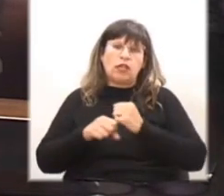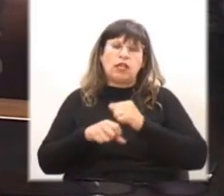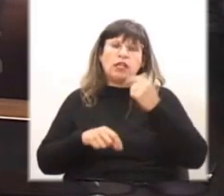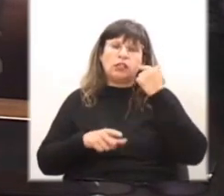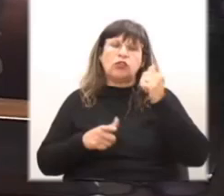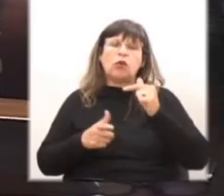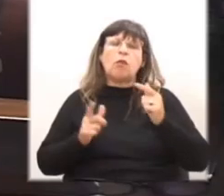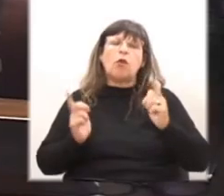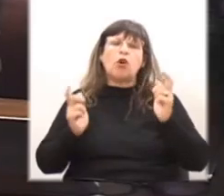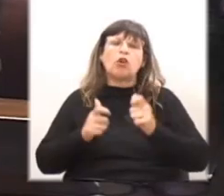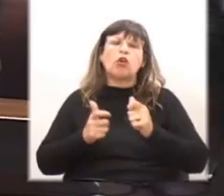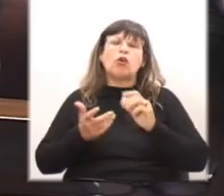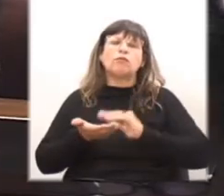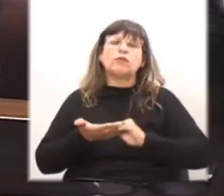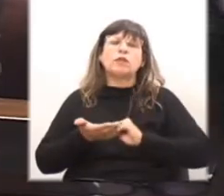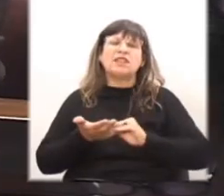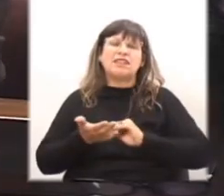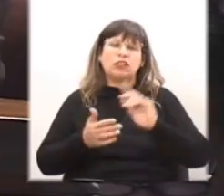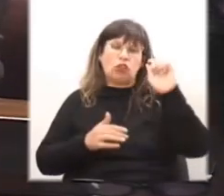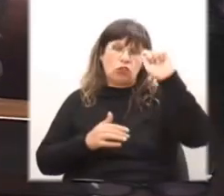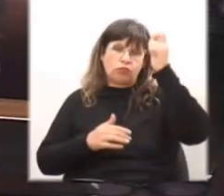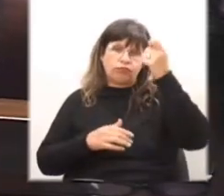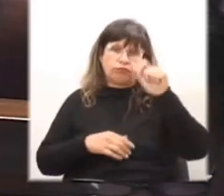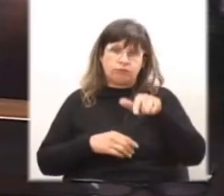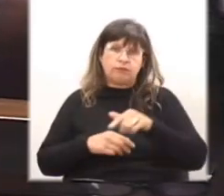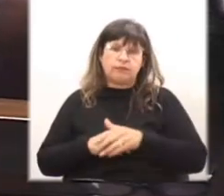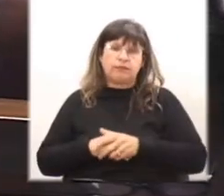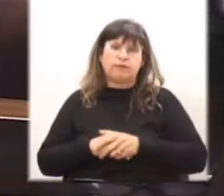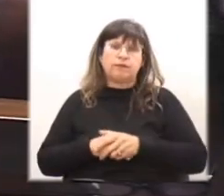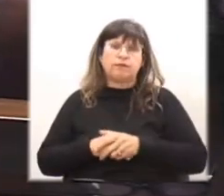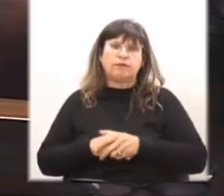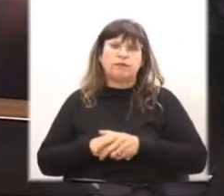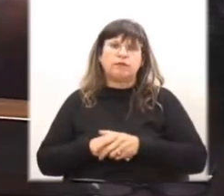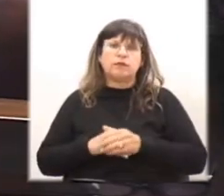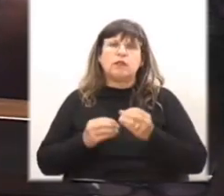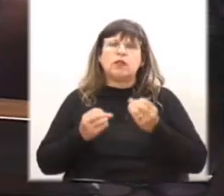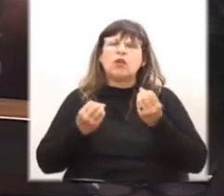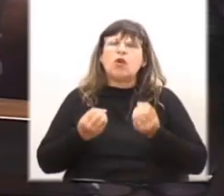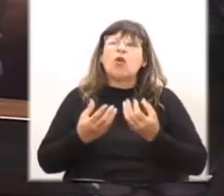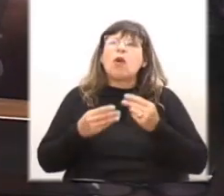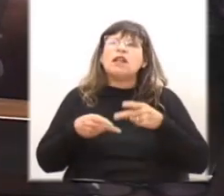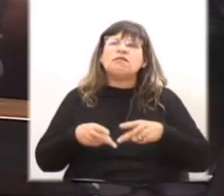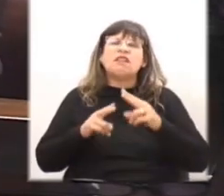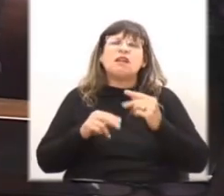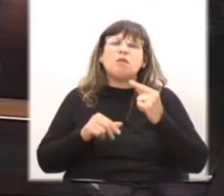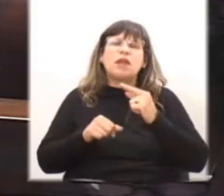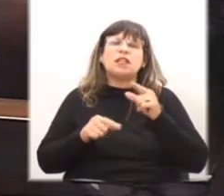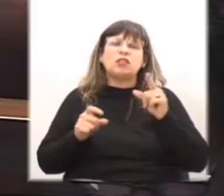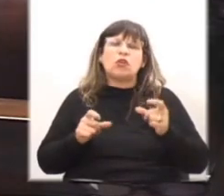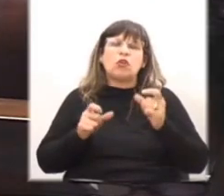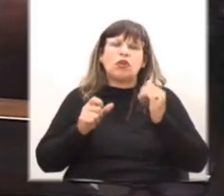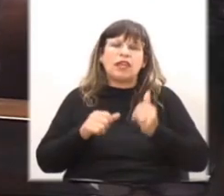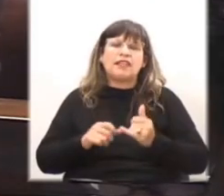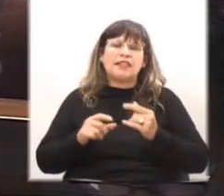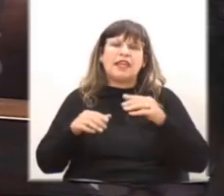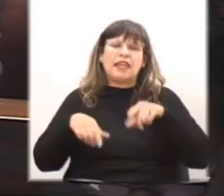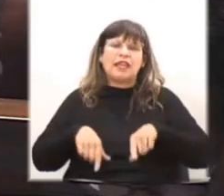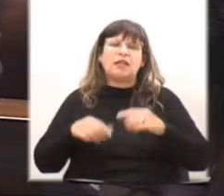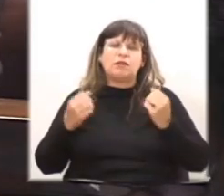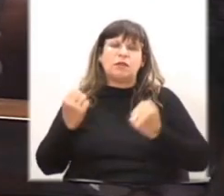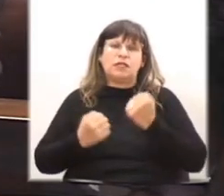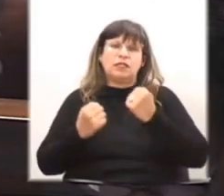Comisión de Administración de UTE? ¿Mediante qué mecanismo el Ministerio de Economía y Finanzas controla las